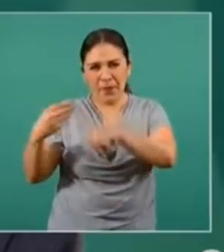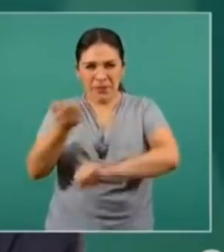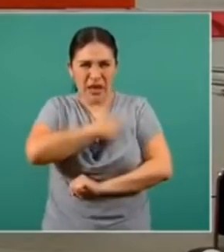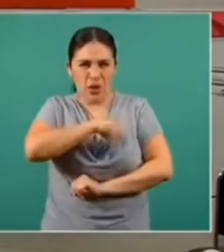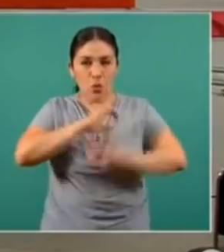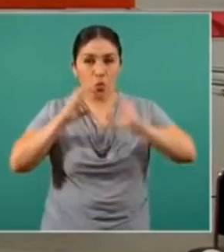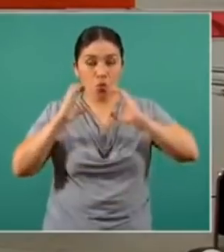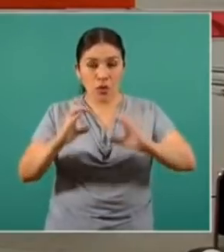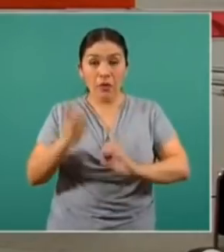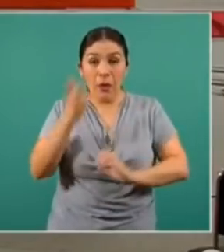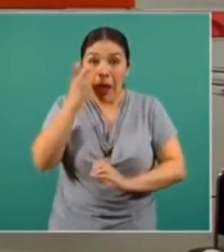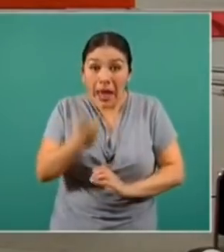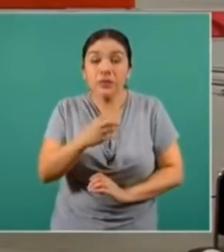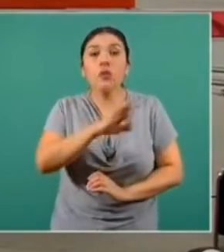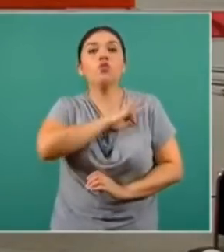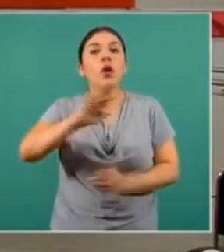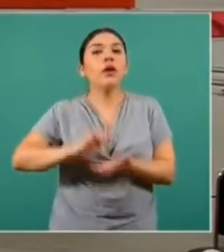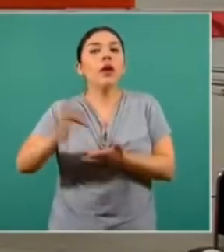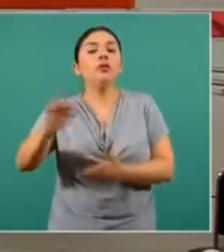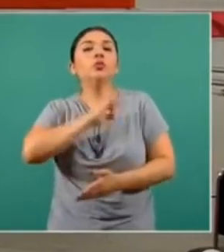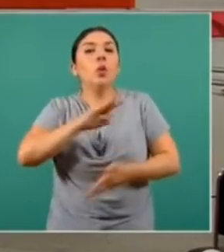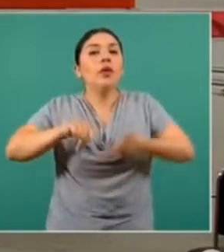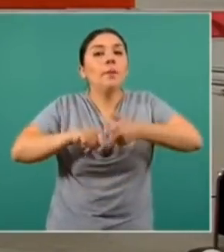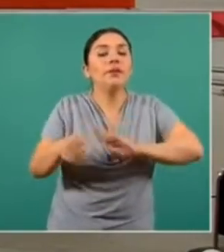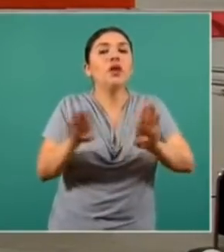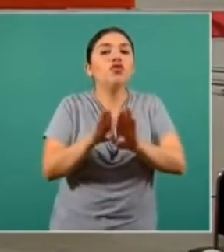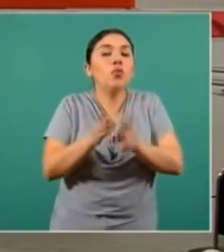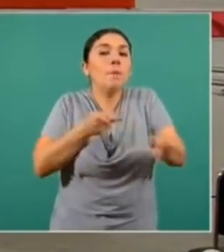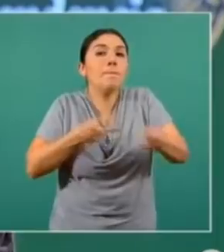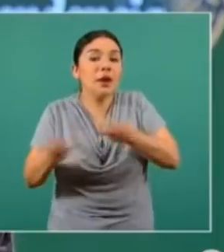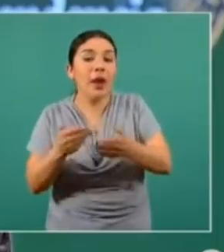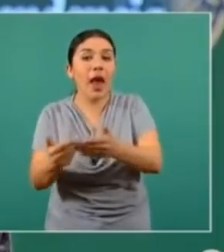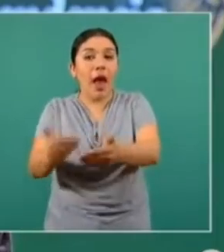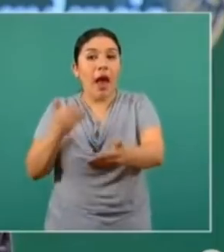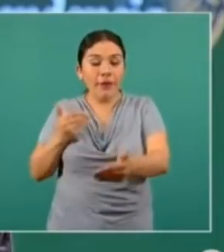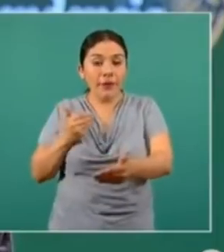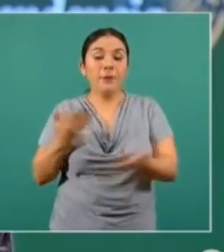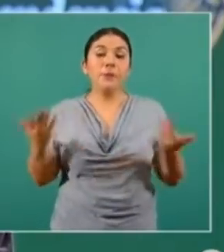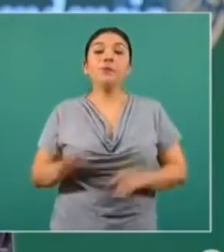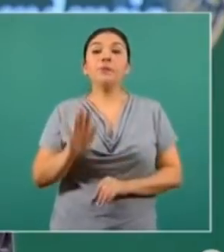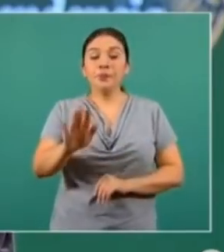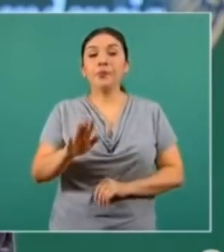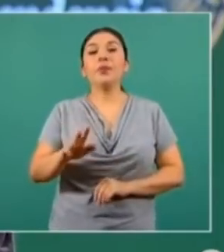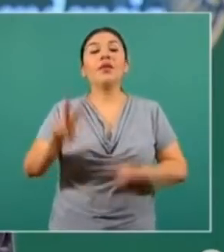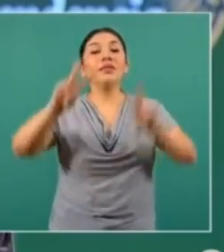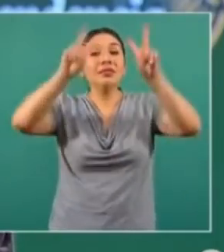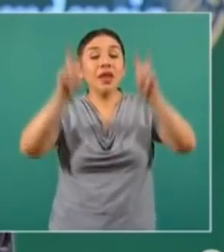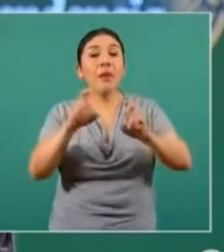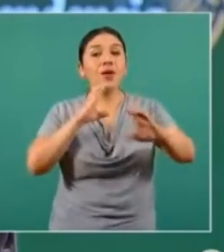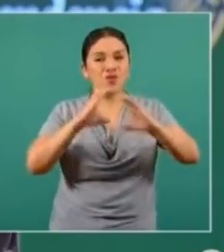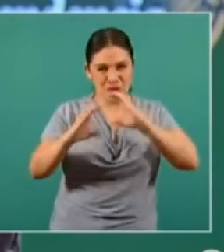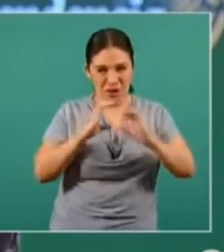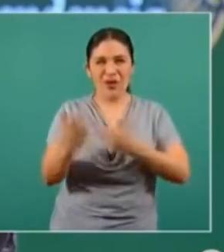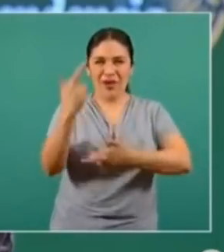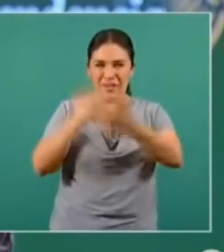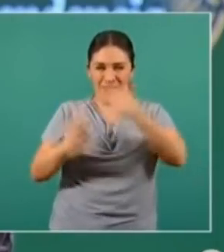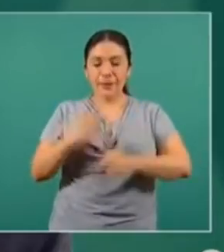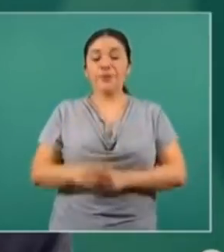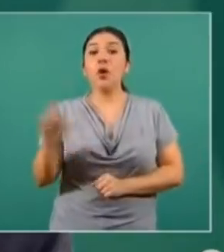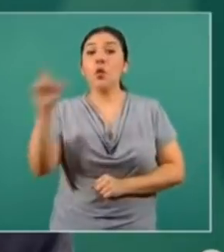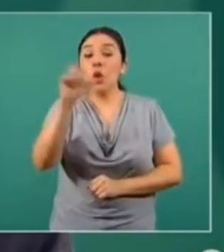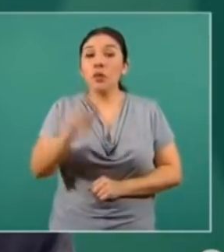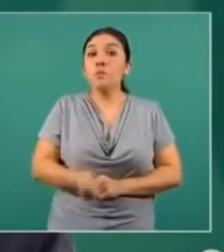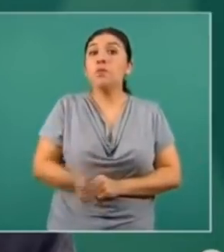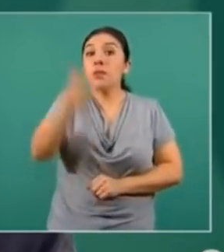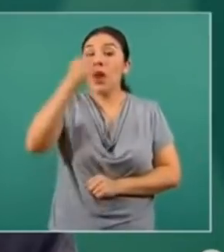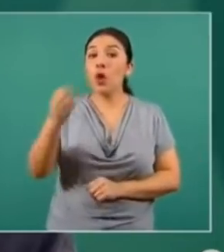sanitaria y nos permitió arrancar el ciclo de preparación. Pero regresando al aspecto de comunicación, desde que tuvimos